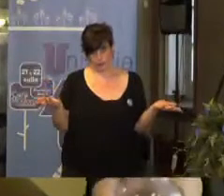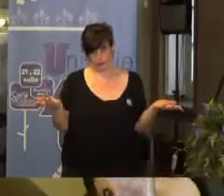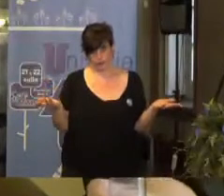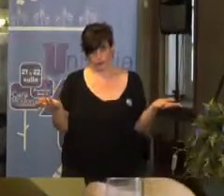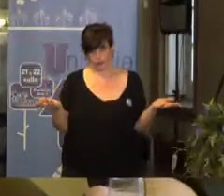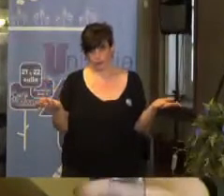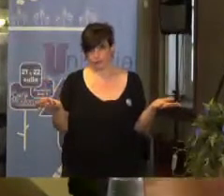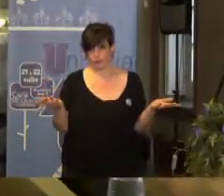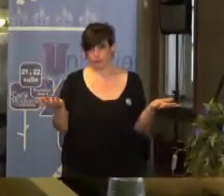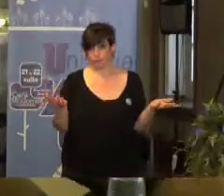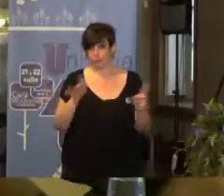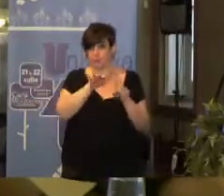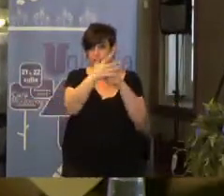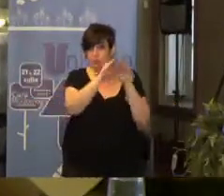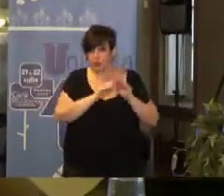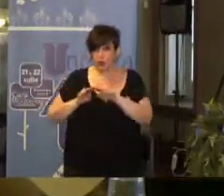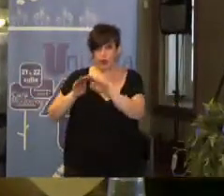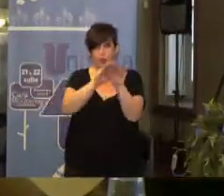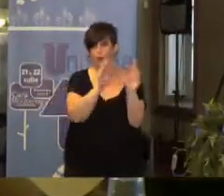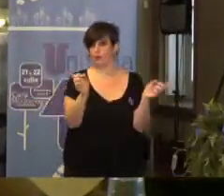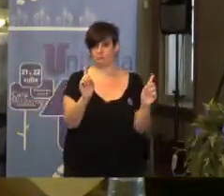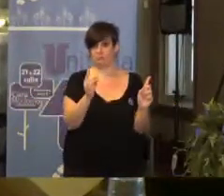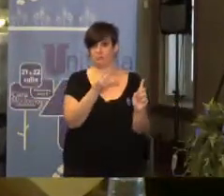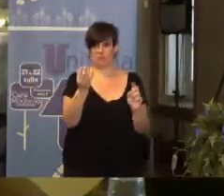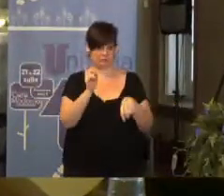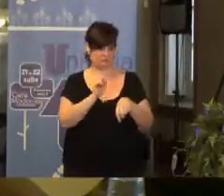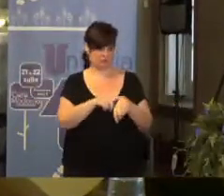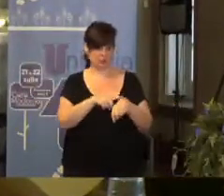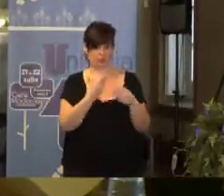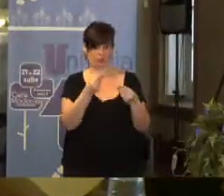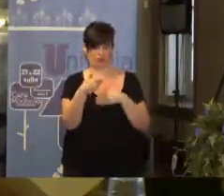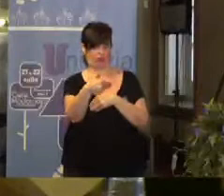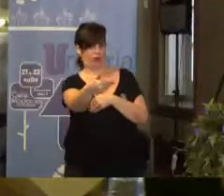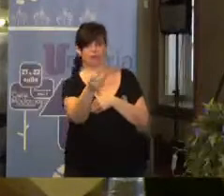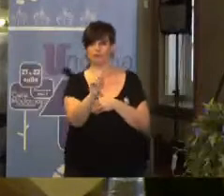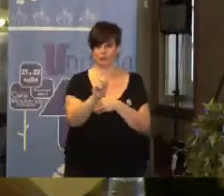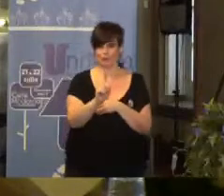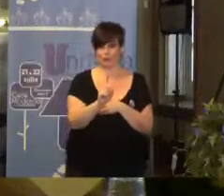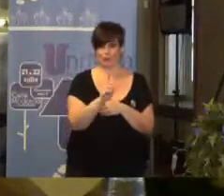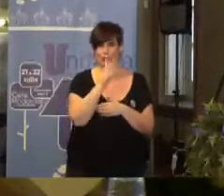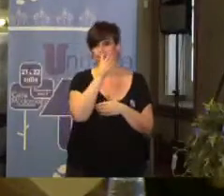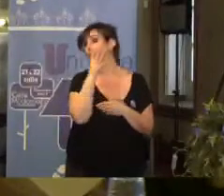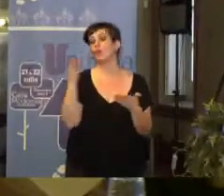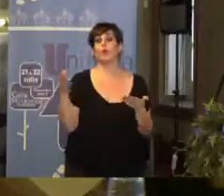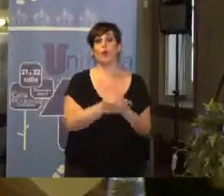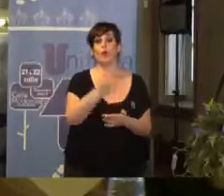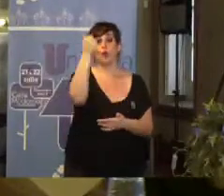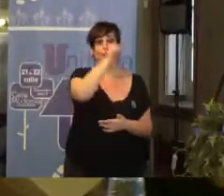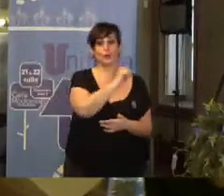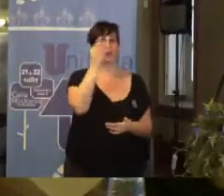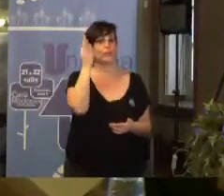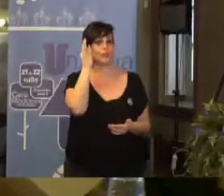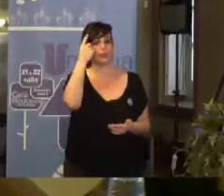non sempre é así, e non temos moito tempo, porque todos e todas somos